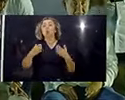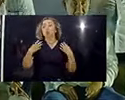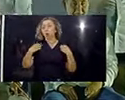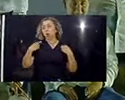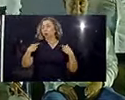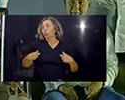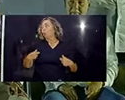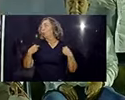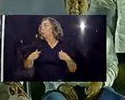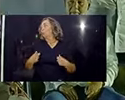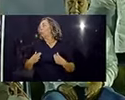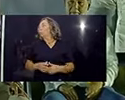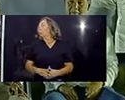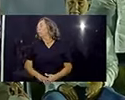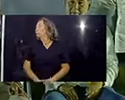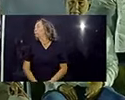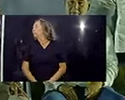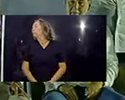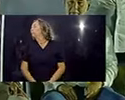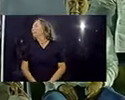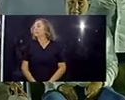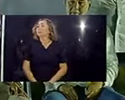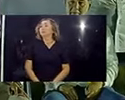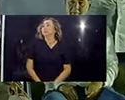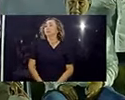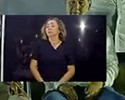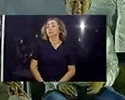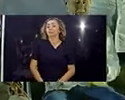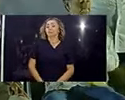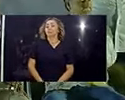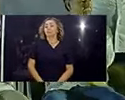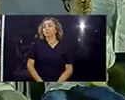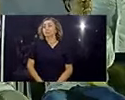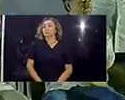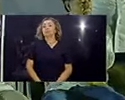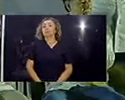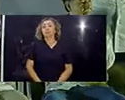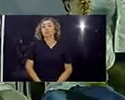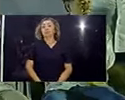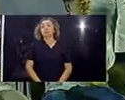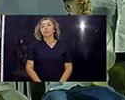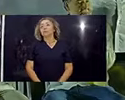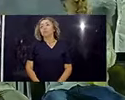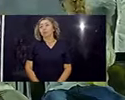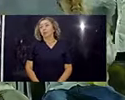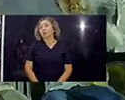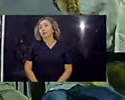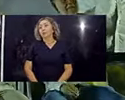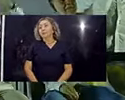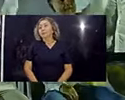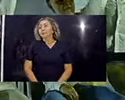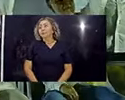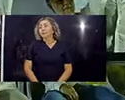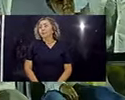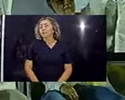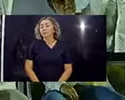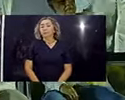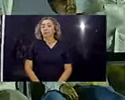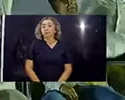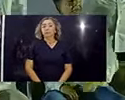alimentación del recreo Y a lo que requieren sus familias están de acuerdo